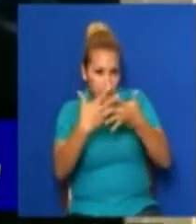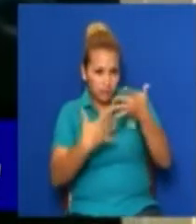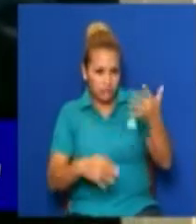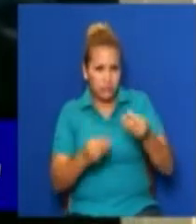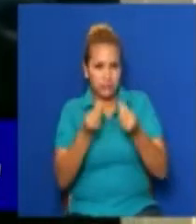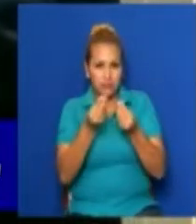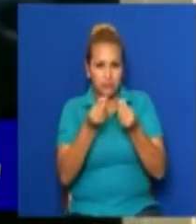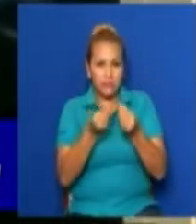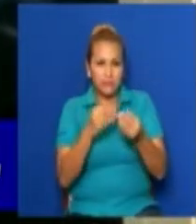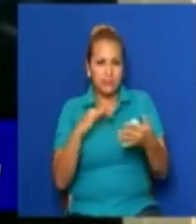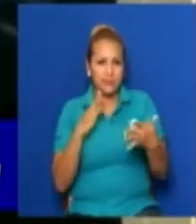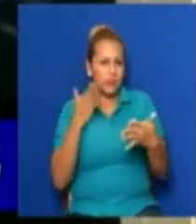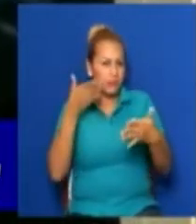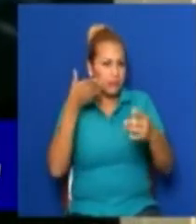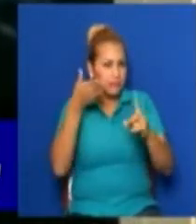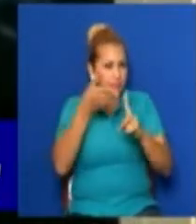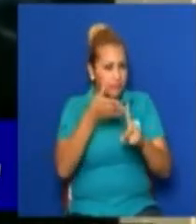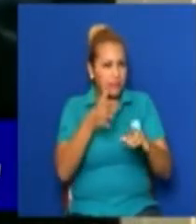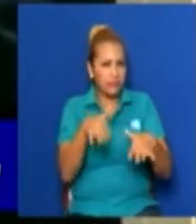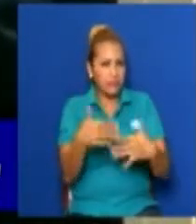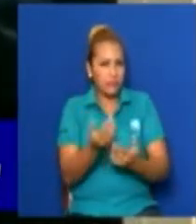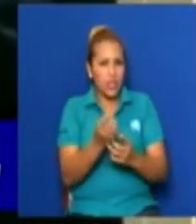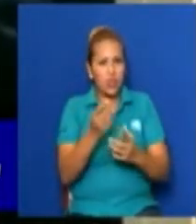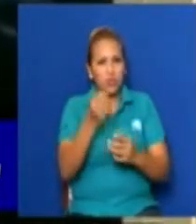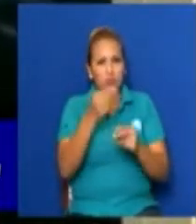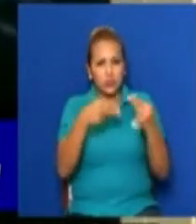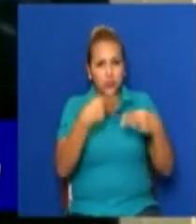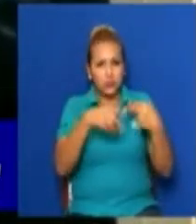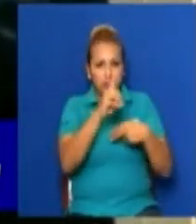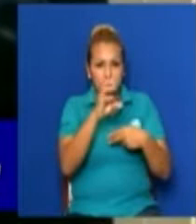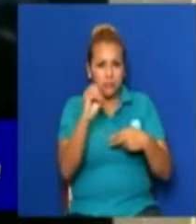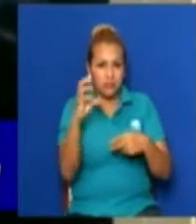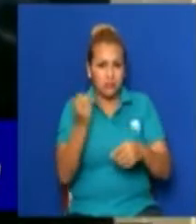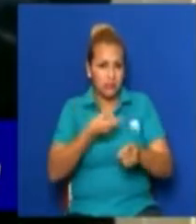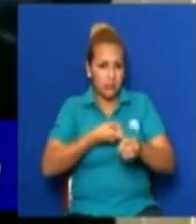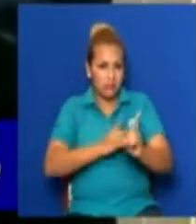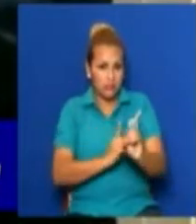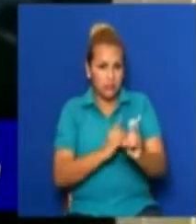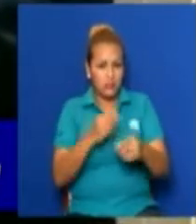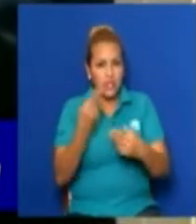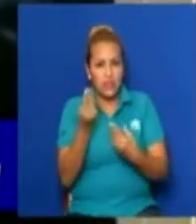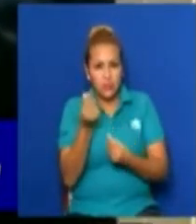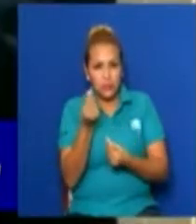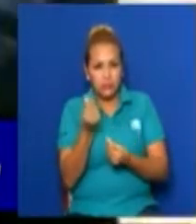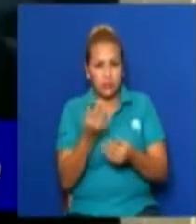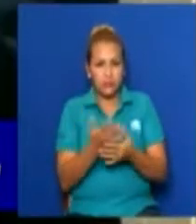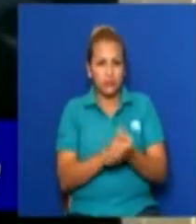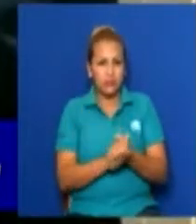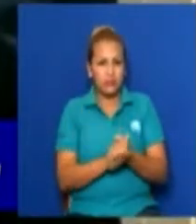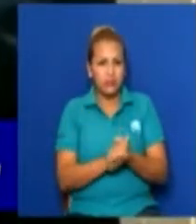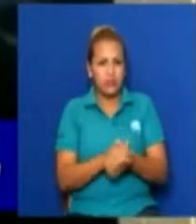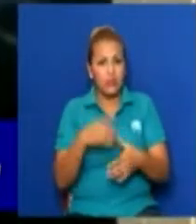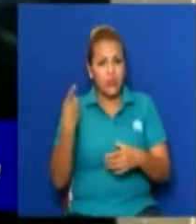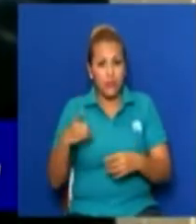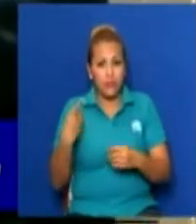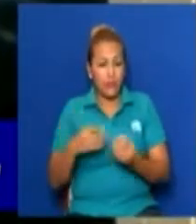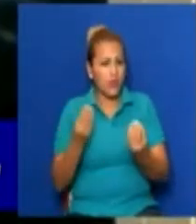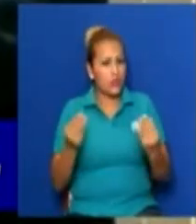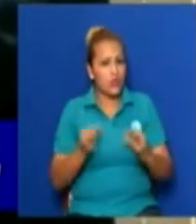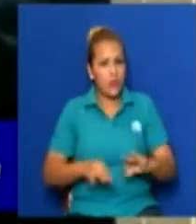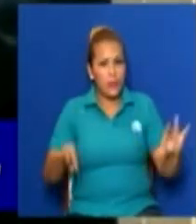del convenio número 100 sobre igualdad y remuneración como un derecho fundamental,